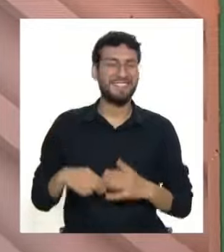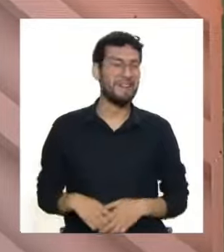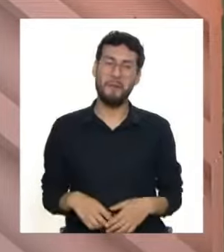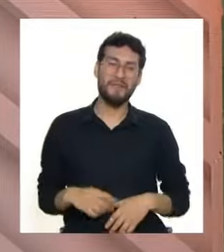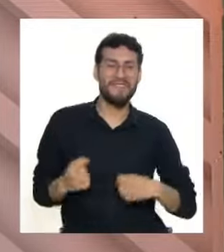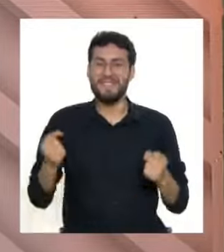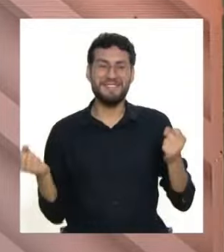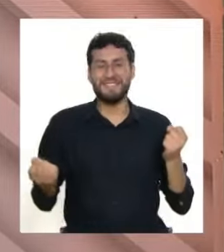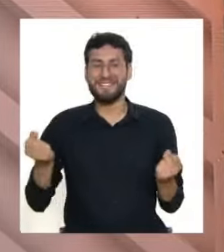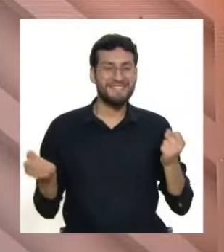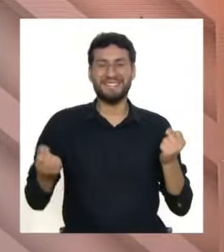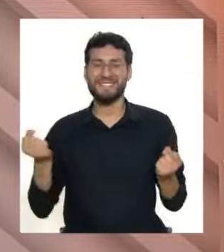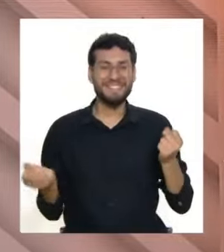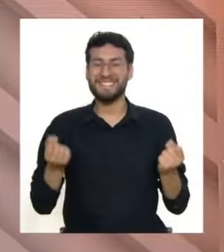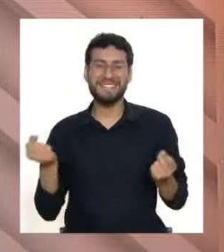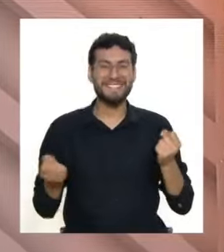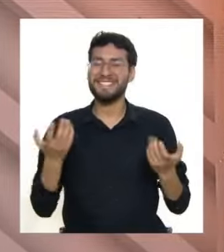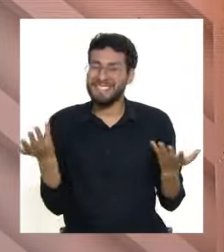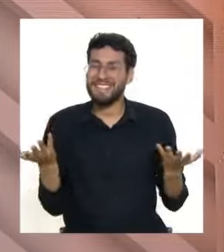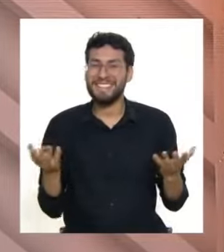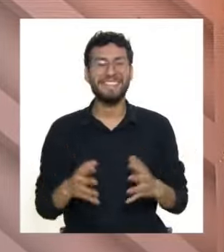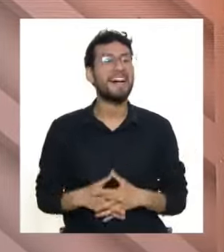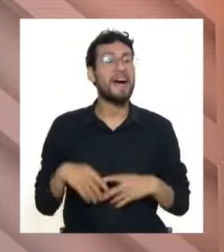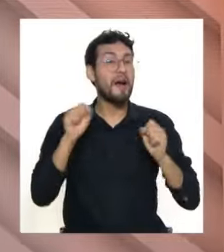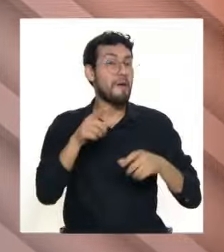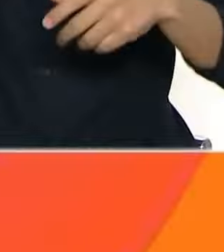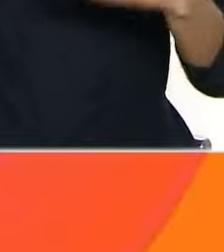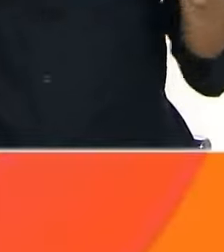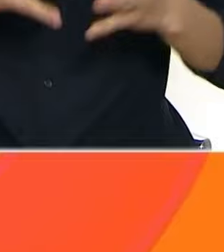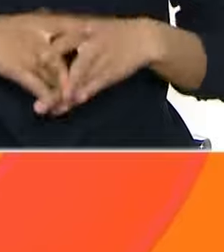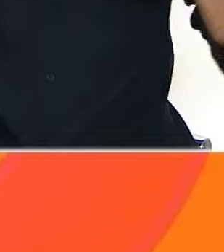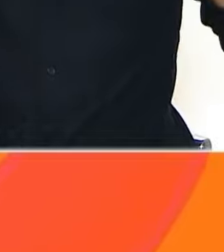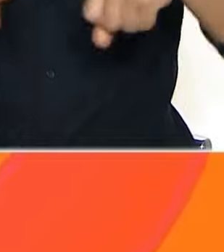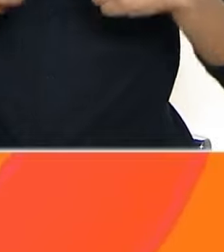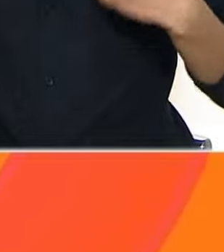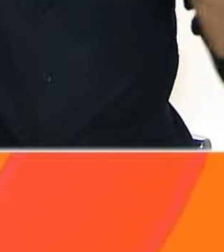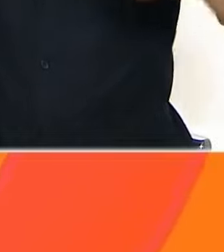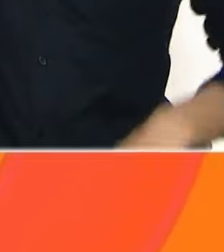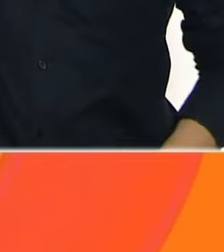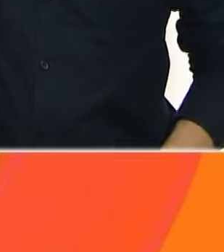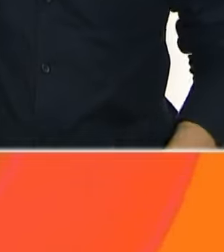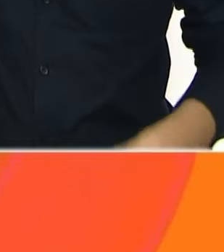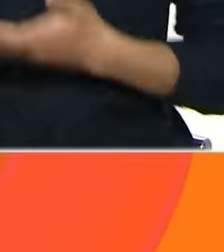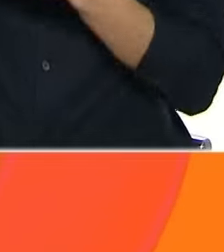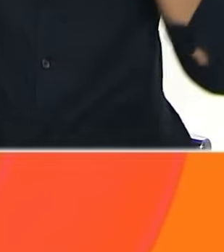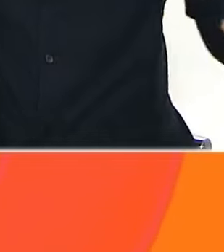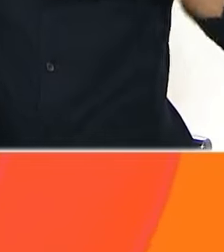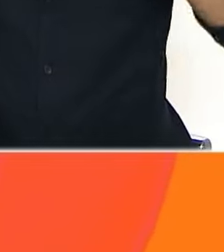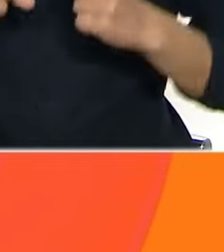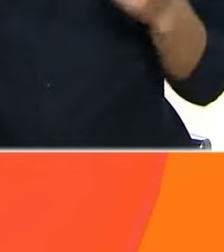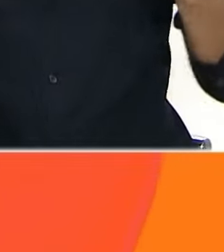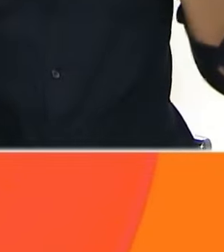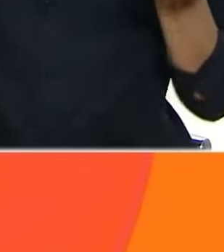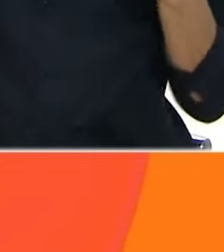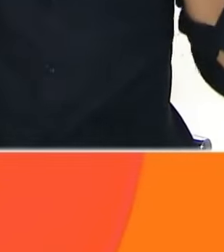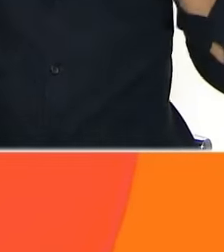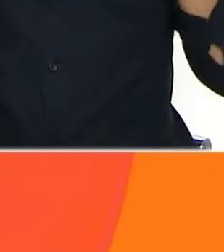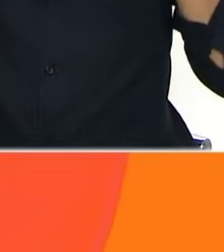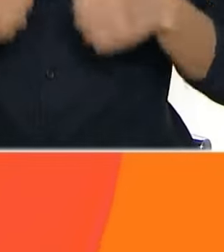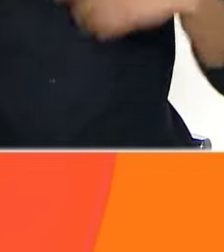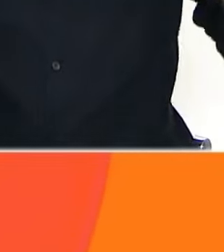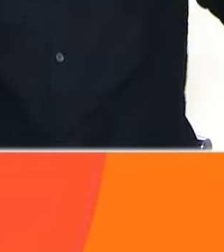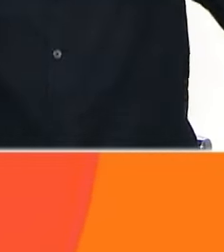tus talentos, demuestra. Escúchame, pero al menos Josué, tú lo das todo, lo entregas todo a la hora de bailar, ¿verdad? Eso es lo que